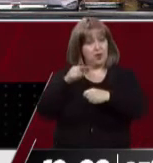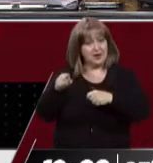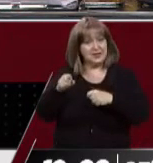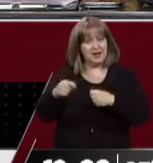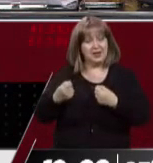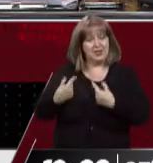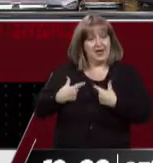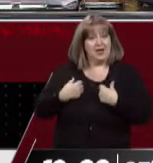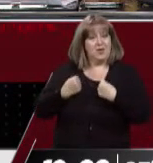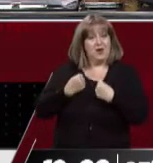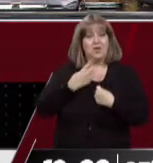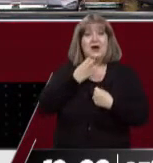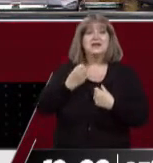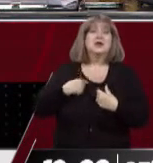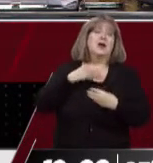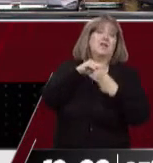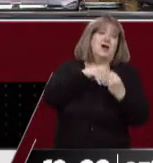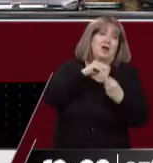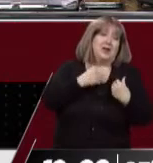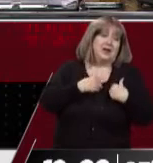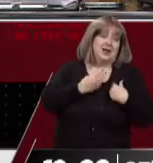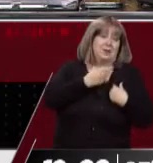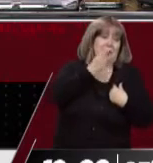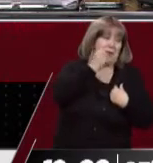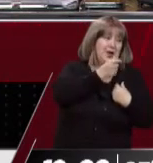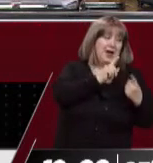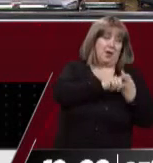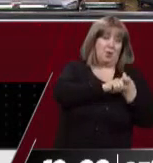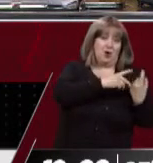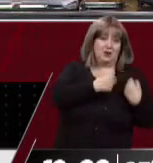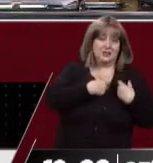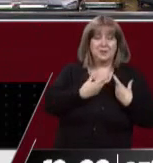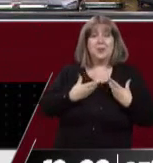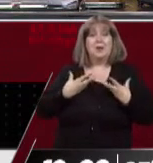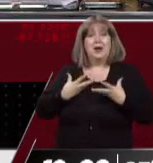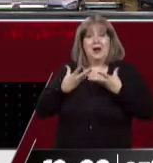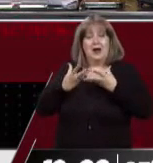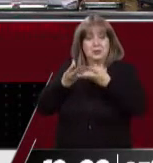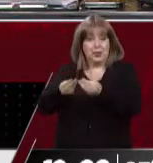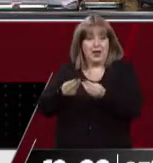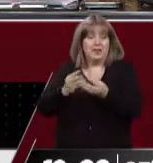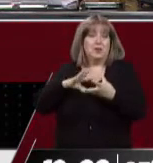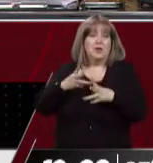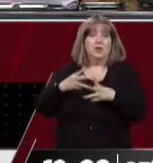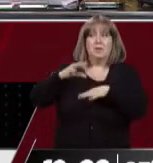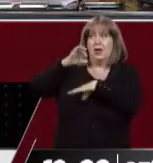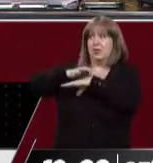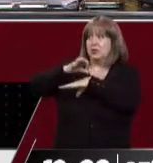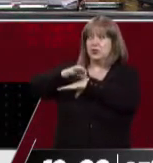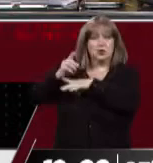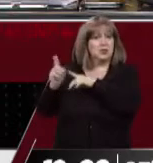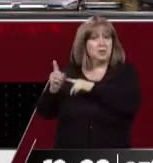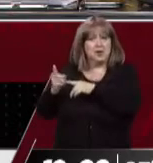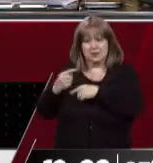anima tanto a nosotros como papás y a los médicos a seguir luchando contra su enfermedad, porque da muy buenos